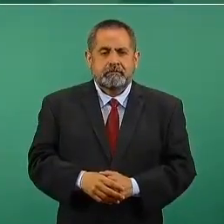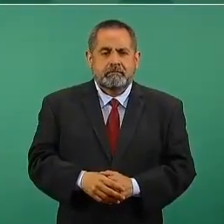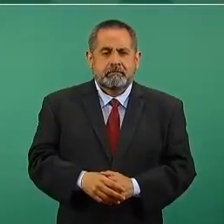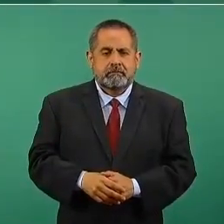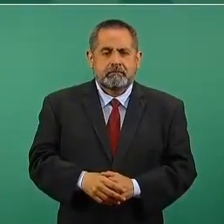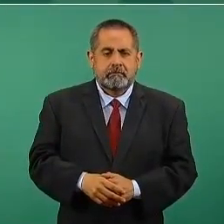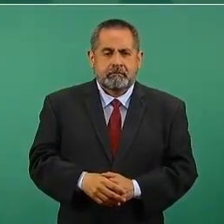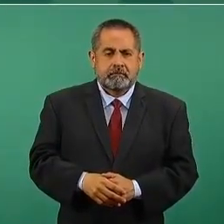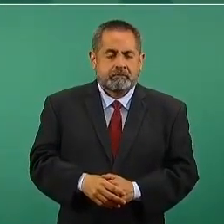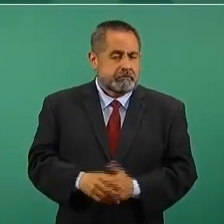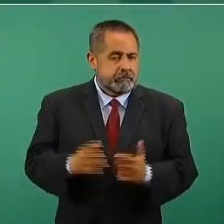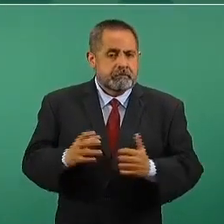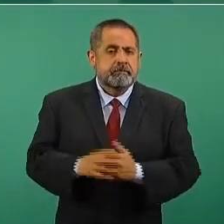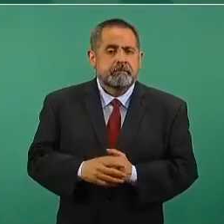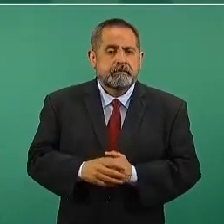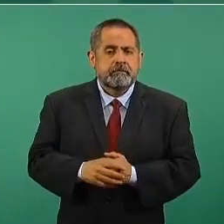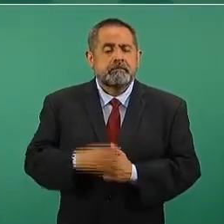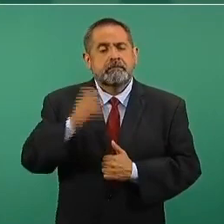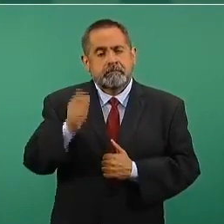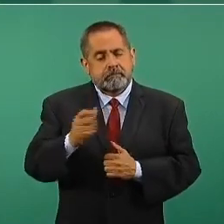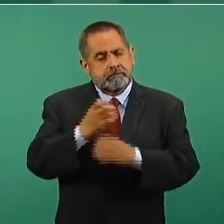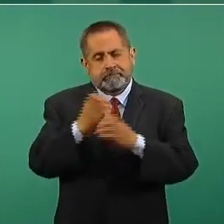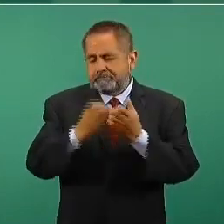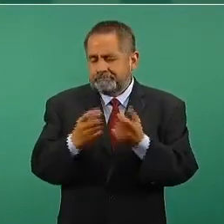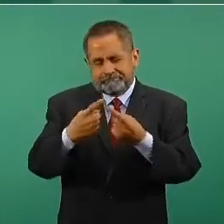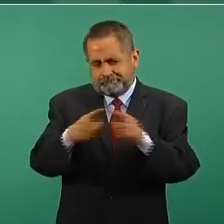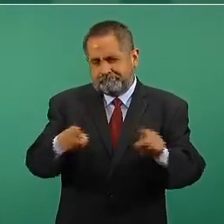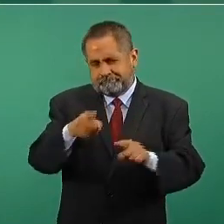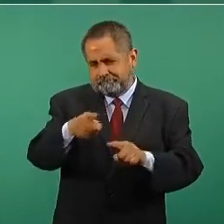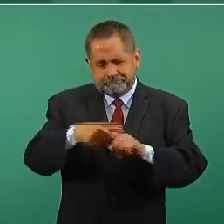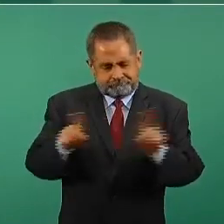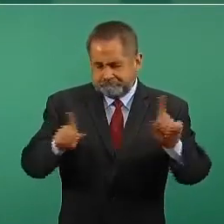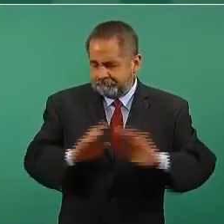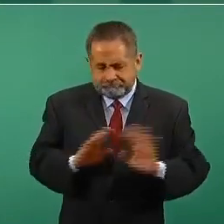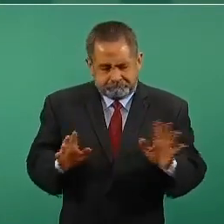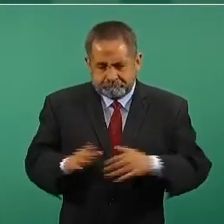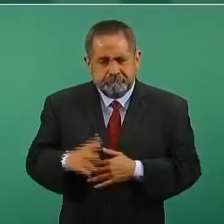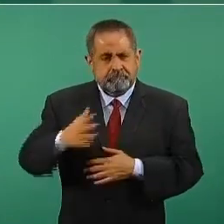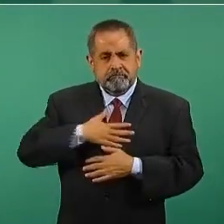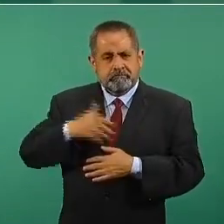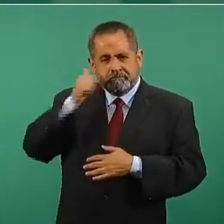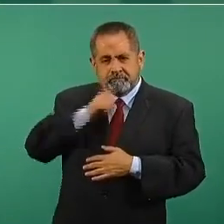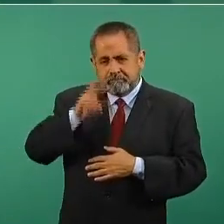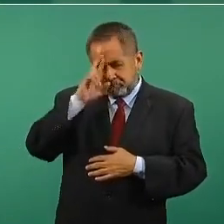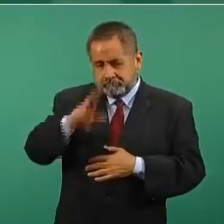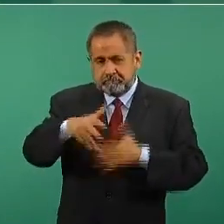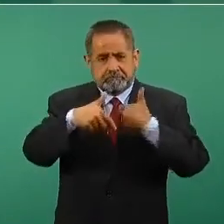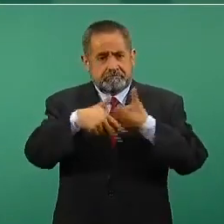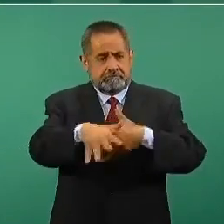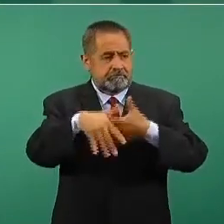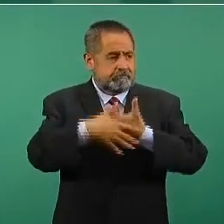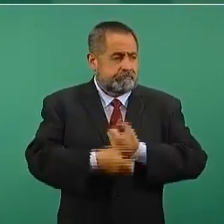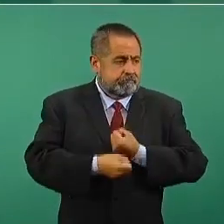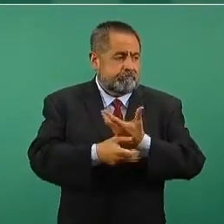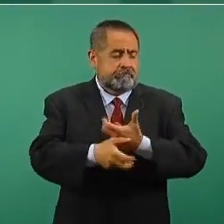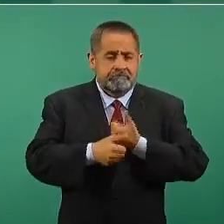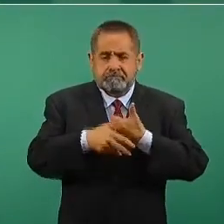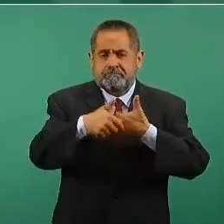Entonces, son cosas distintas. Nosotros siempre vamos a respetar el derecho de manifestación.